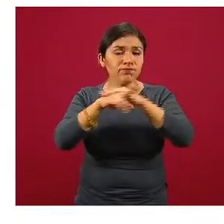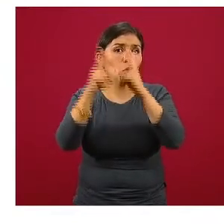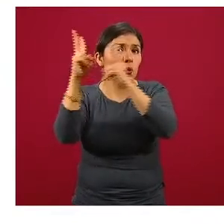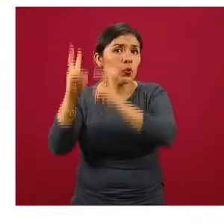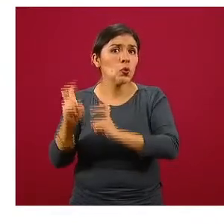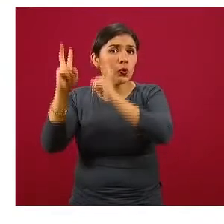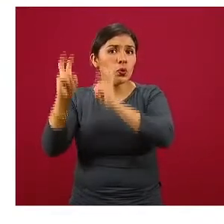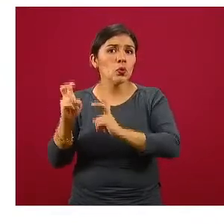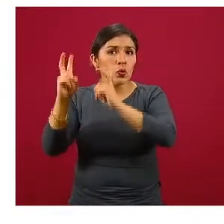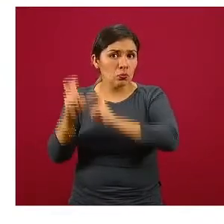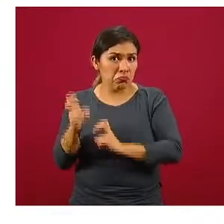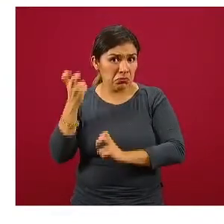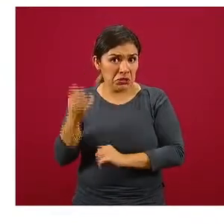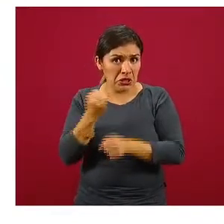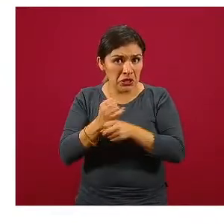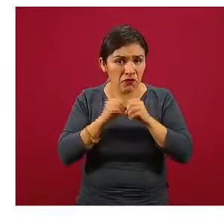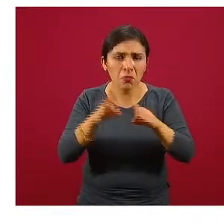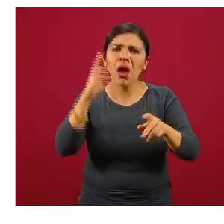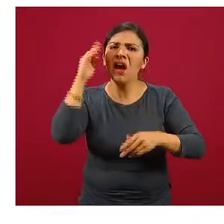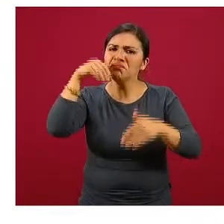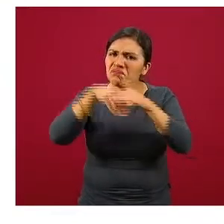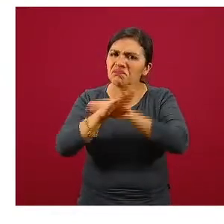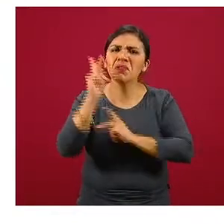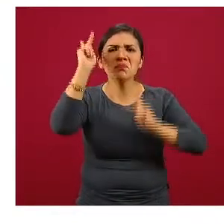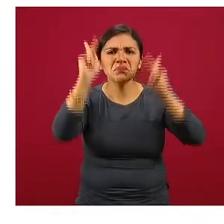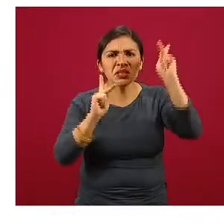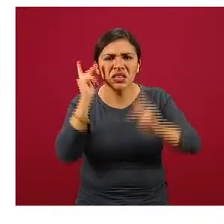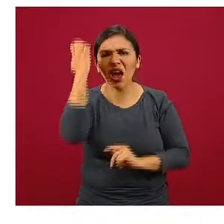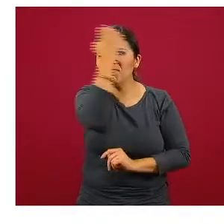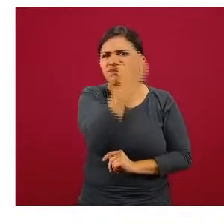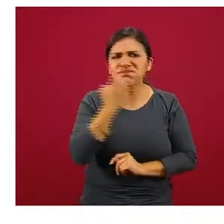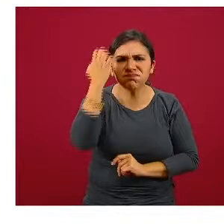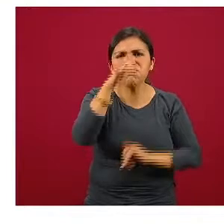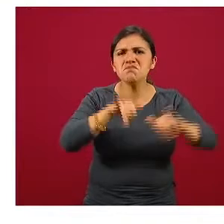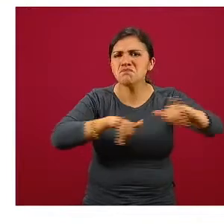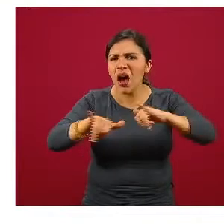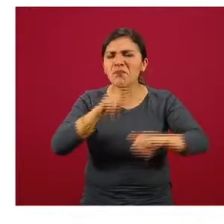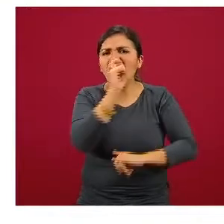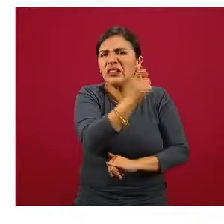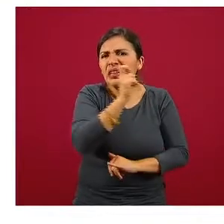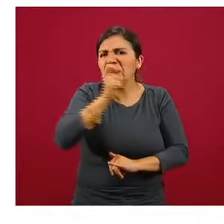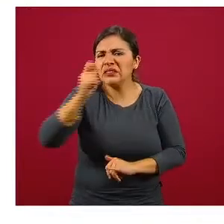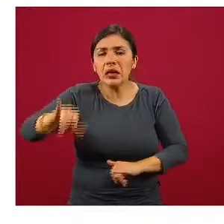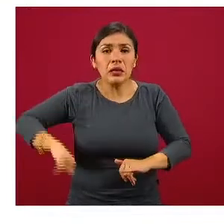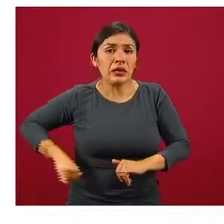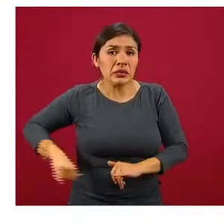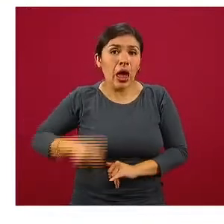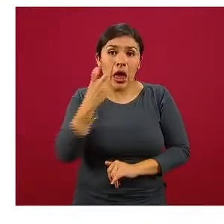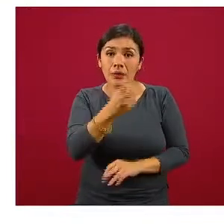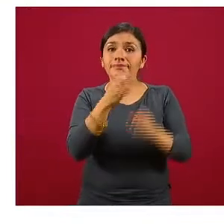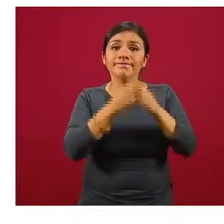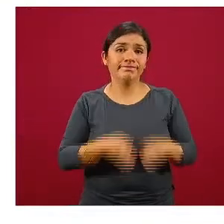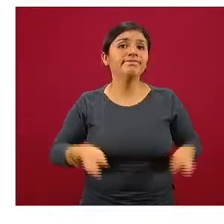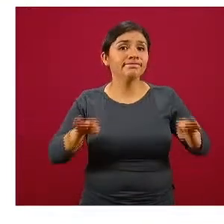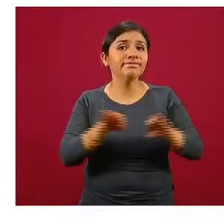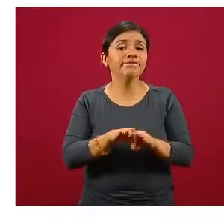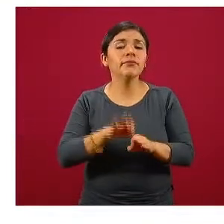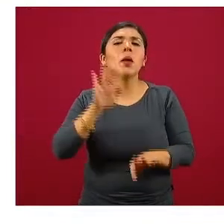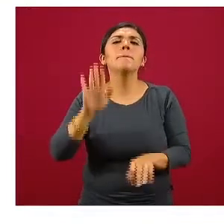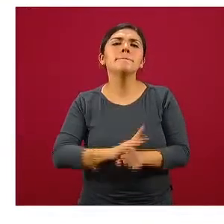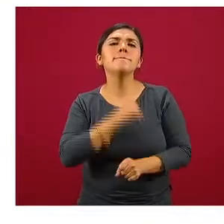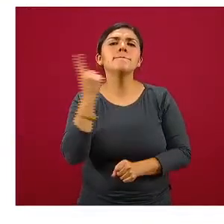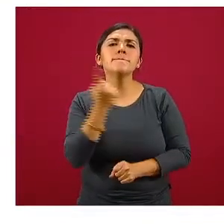descargas de la base de datos, visitas, análisis de los mapas, porque esto es importante,